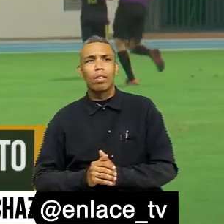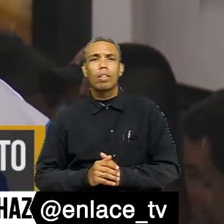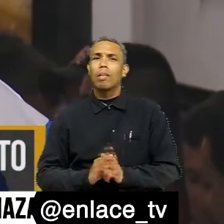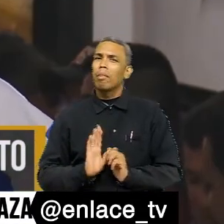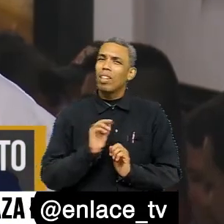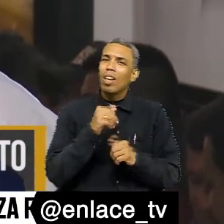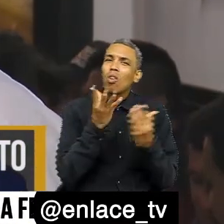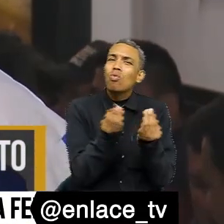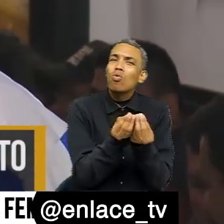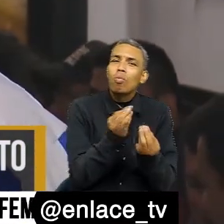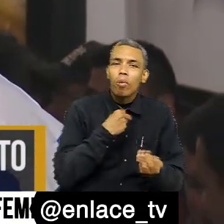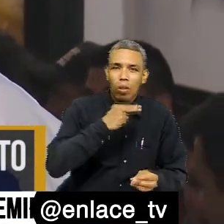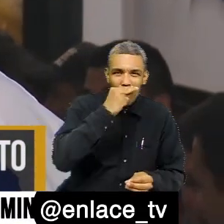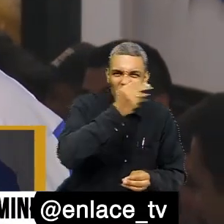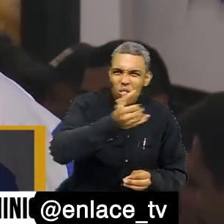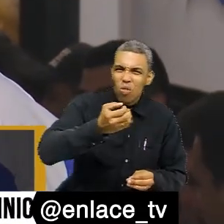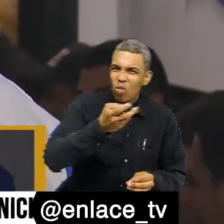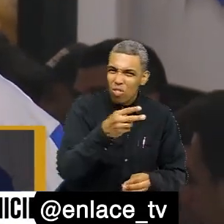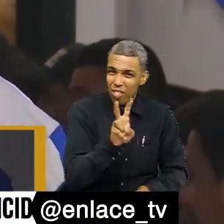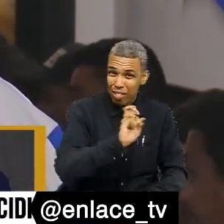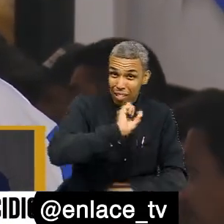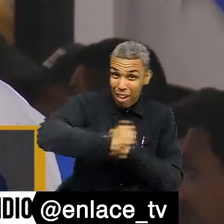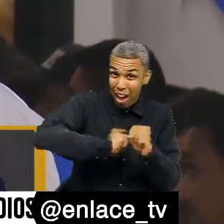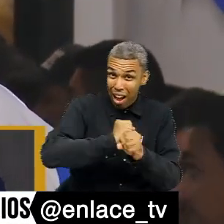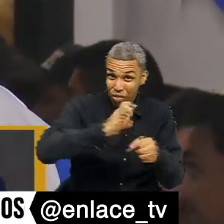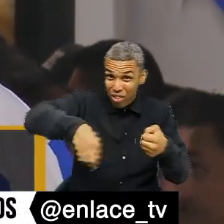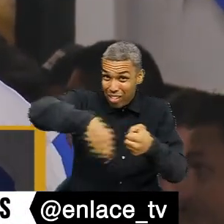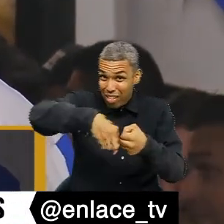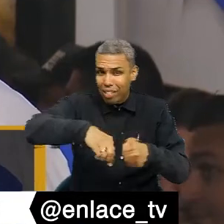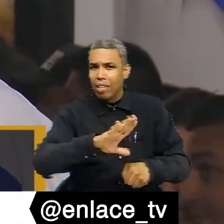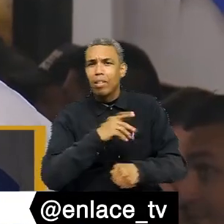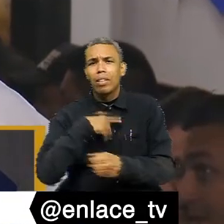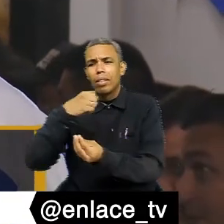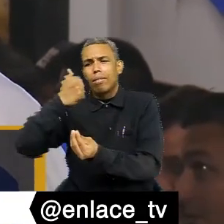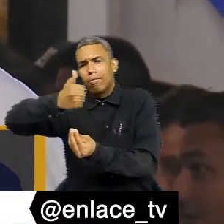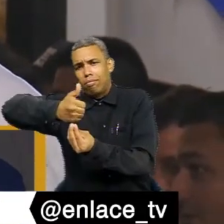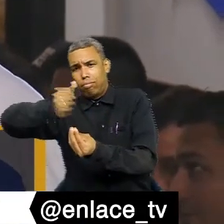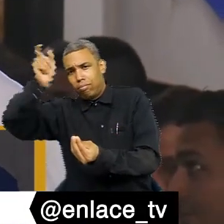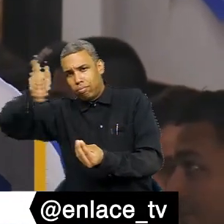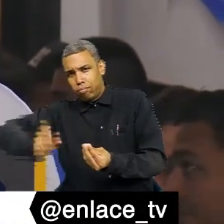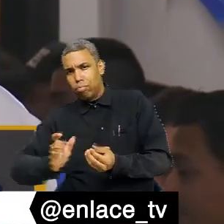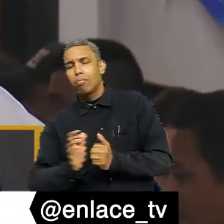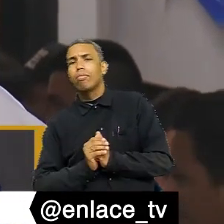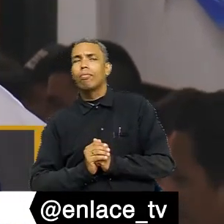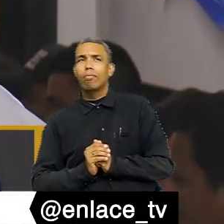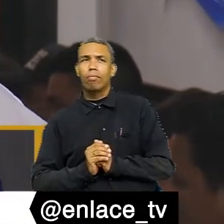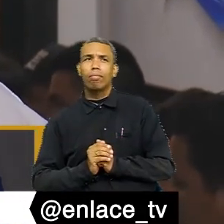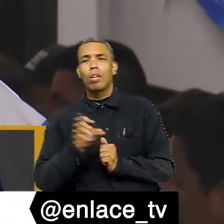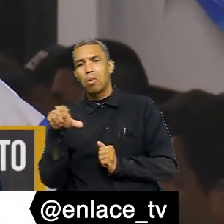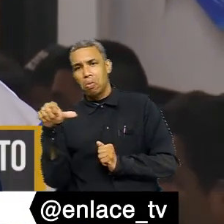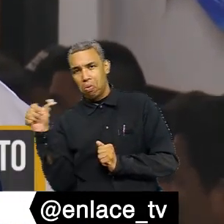sub-17 con el profe Juliao, el profe Hilton y el profe Osvaldo